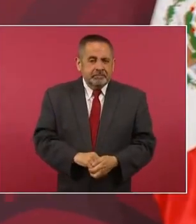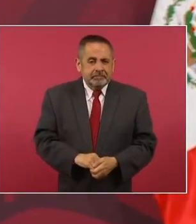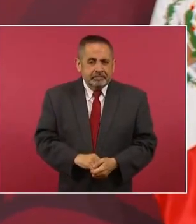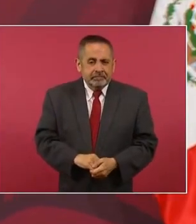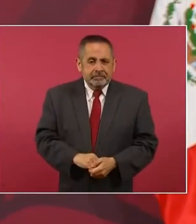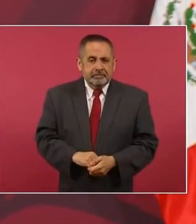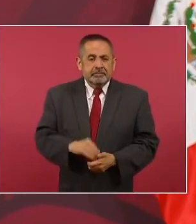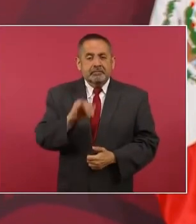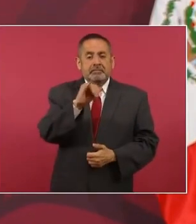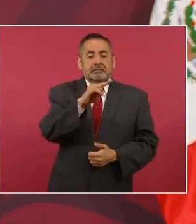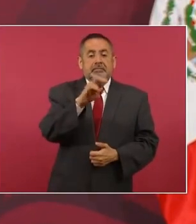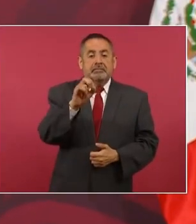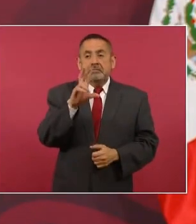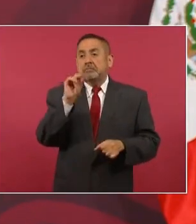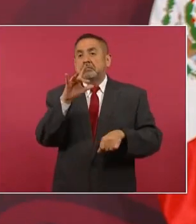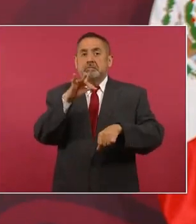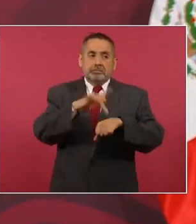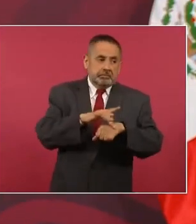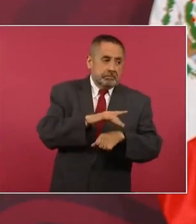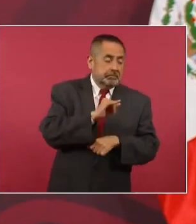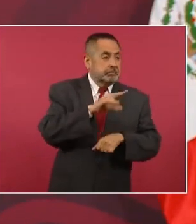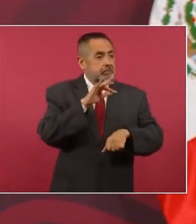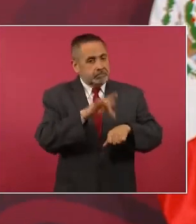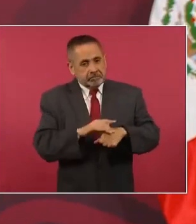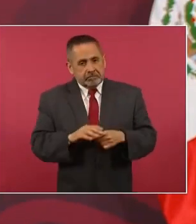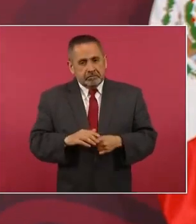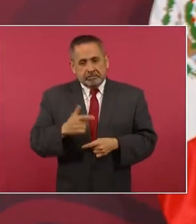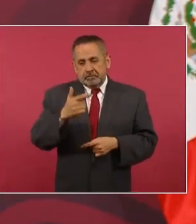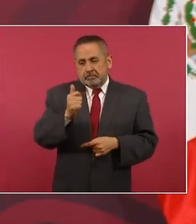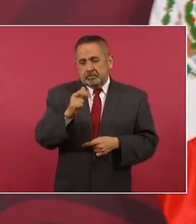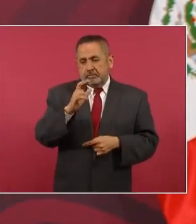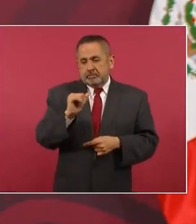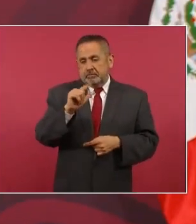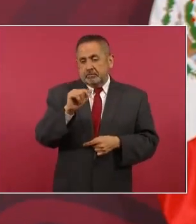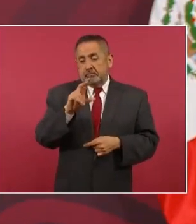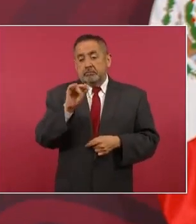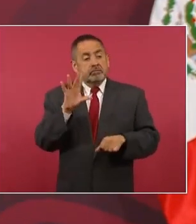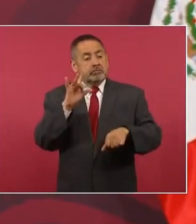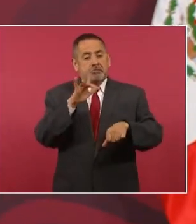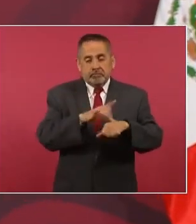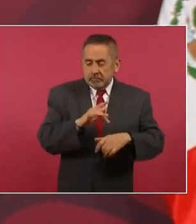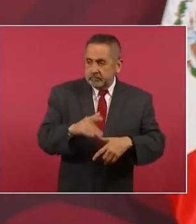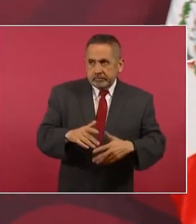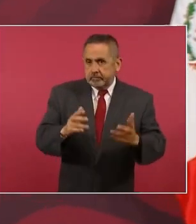De que el INE no se toca y que García Luna no se toca.